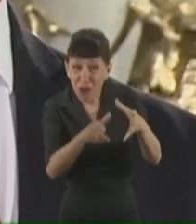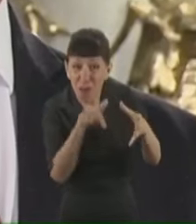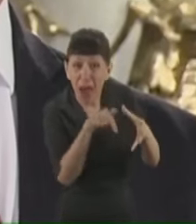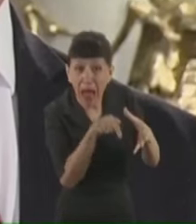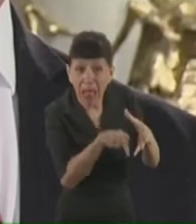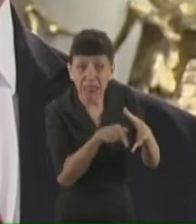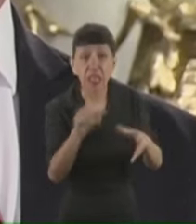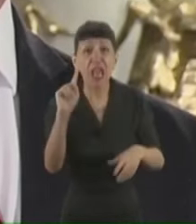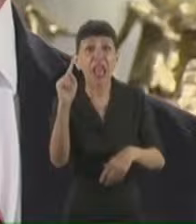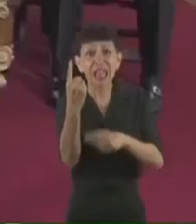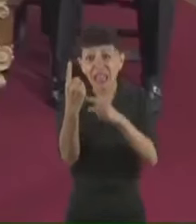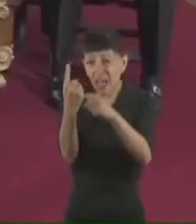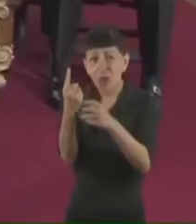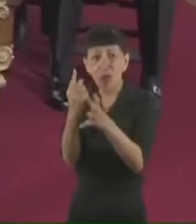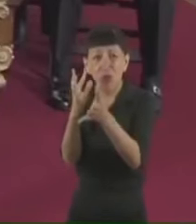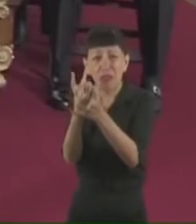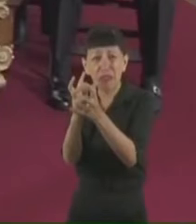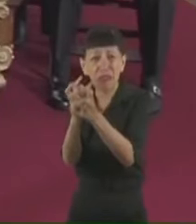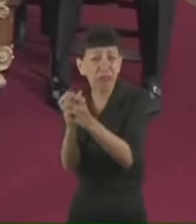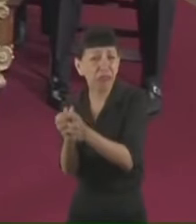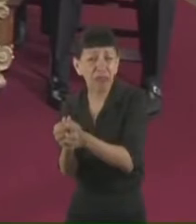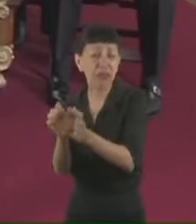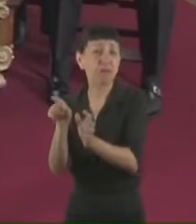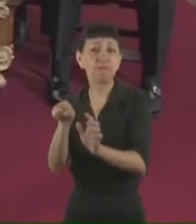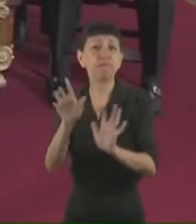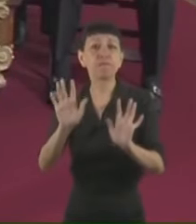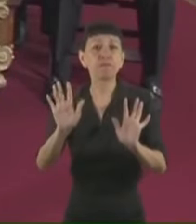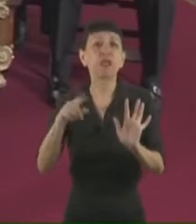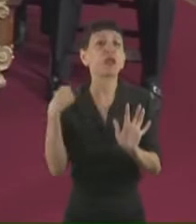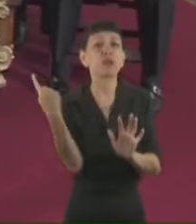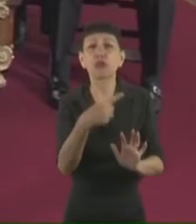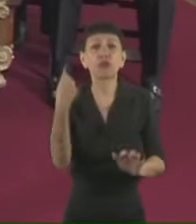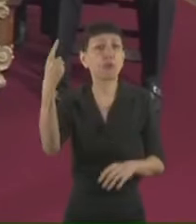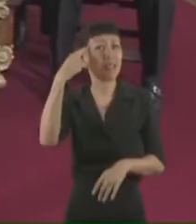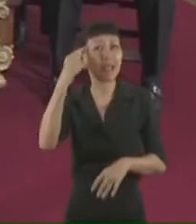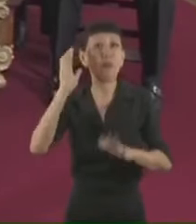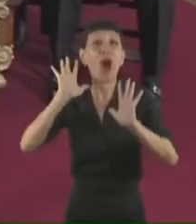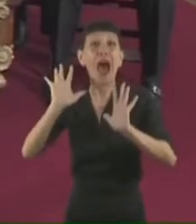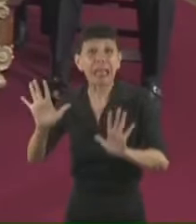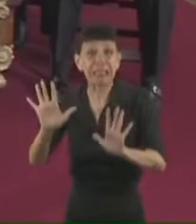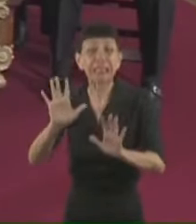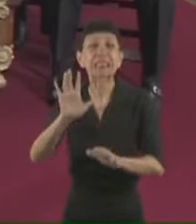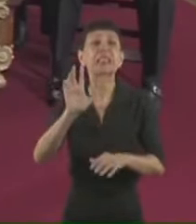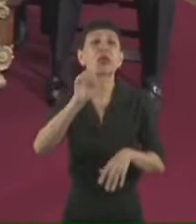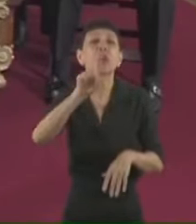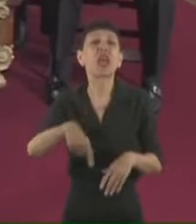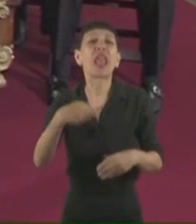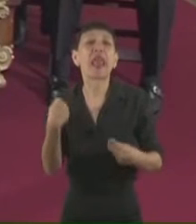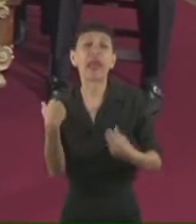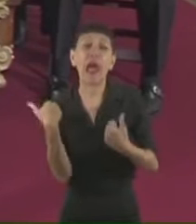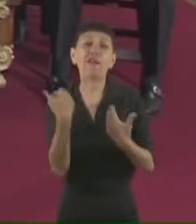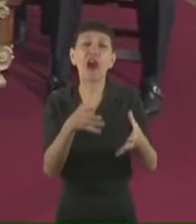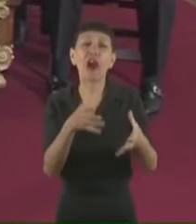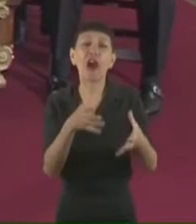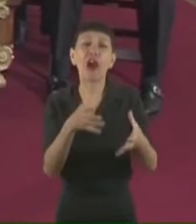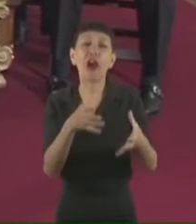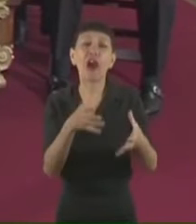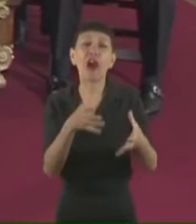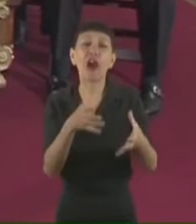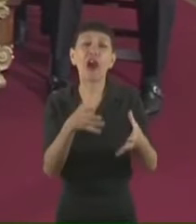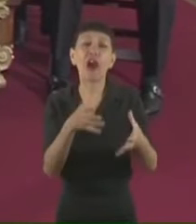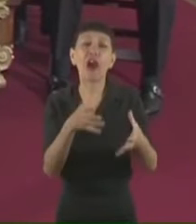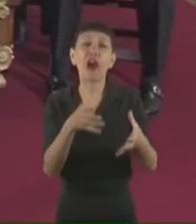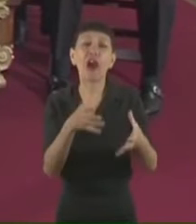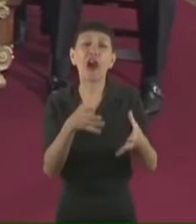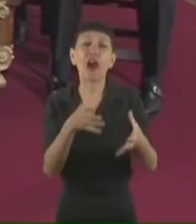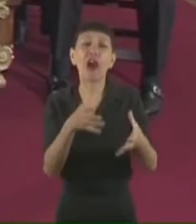del Poder del estado es el fundamento básico del modelo de la casta es una doctrina de pensamiento que parte de la